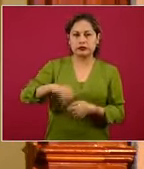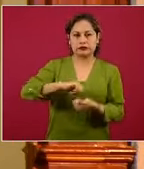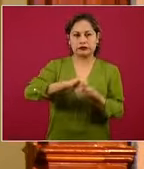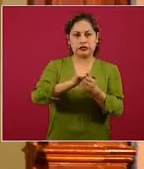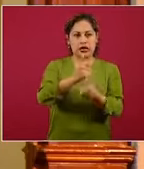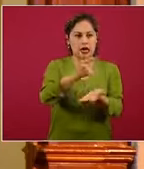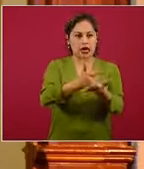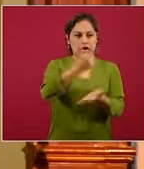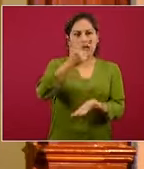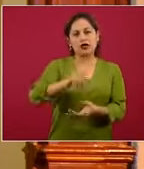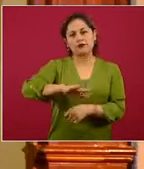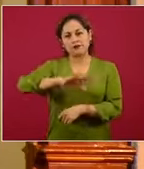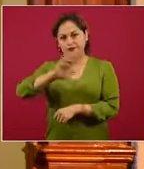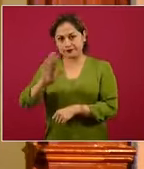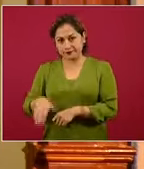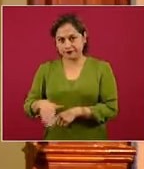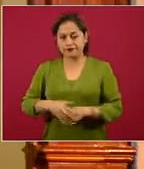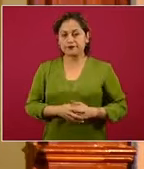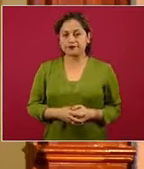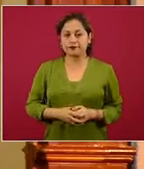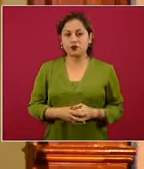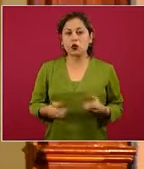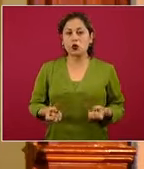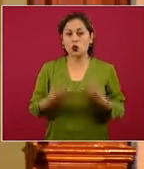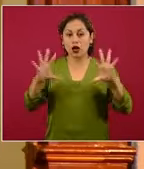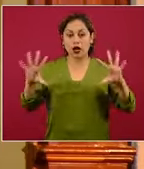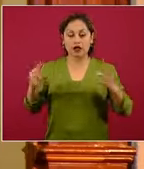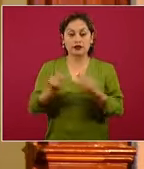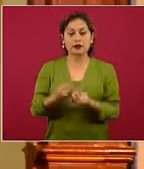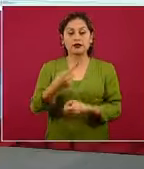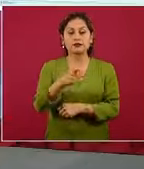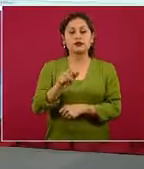complicaciones que produce la enfermedad.